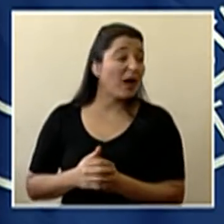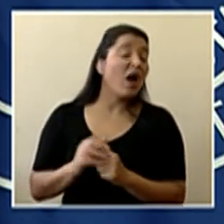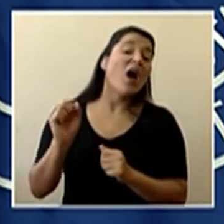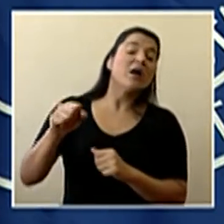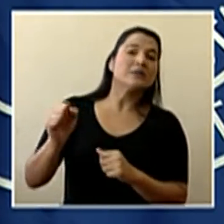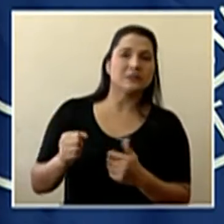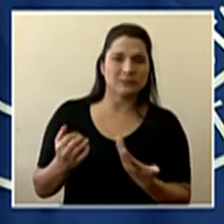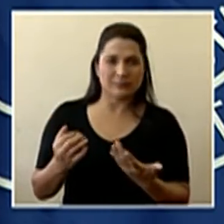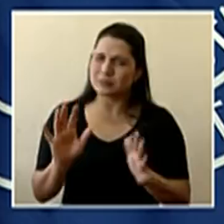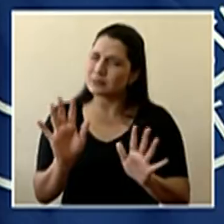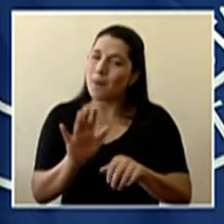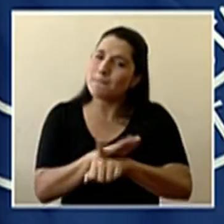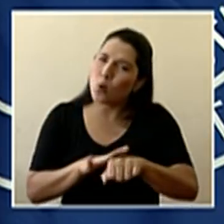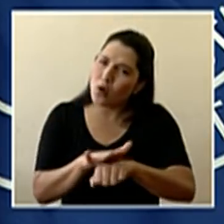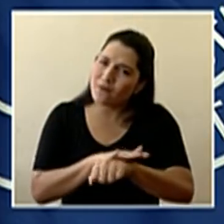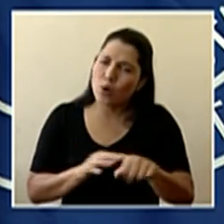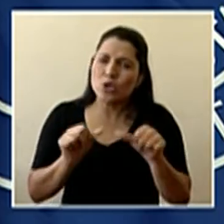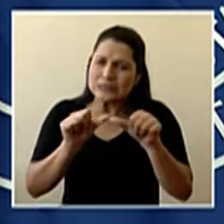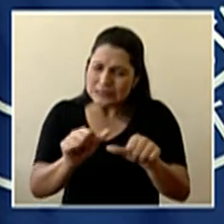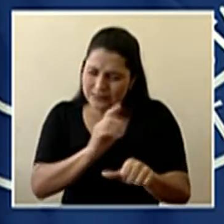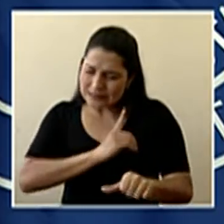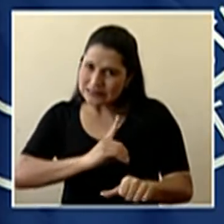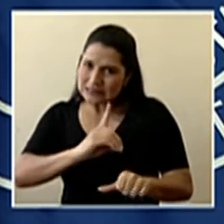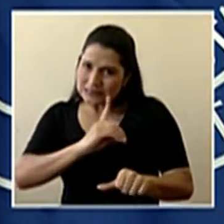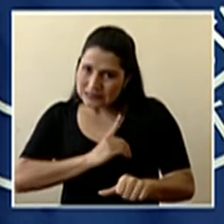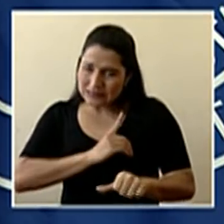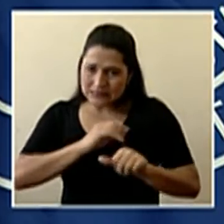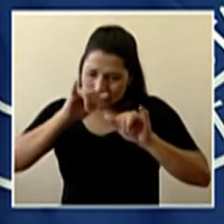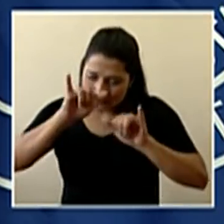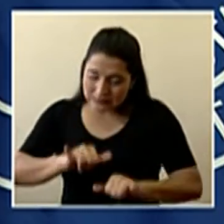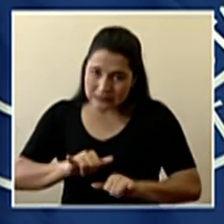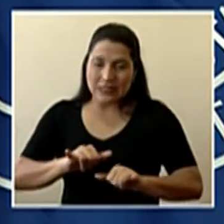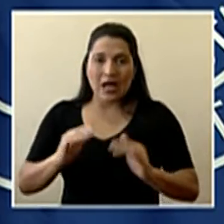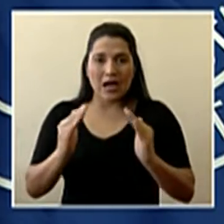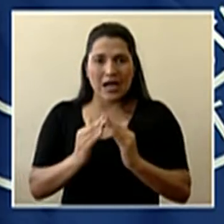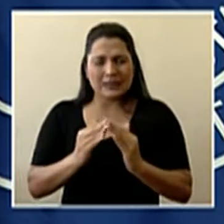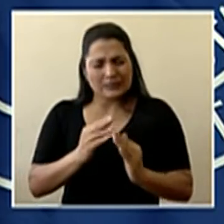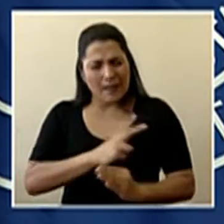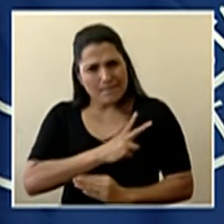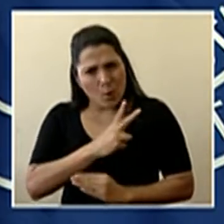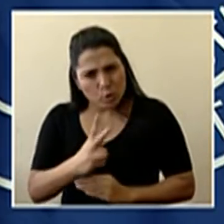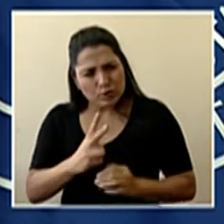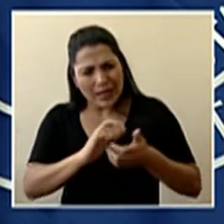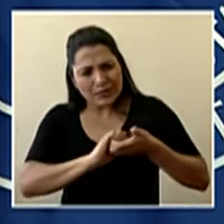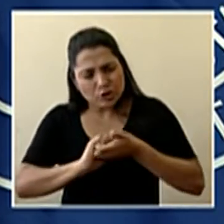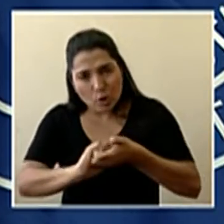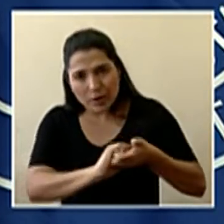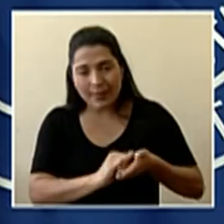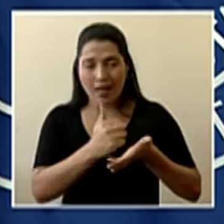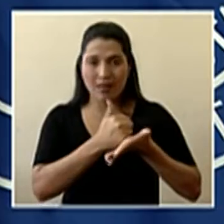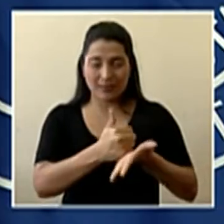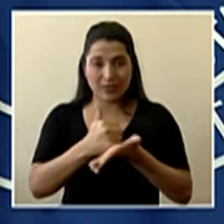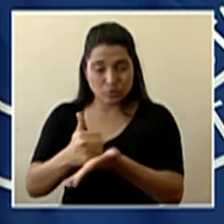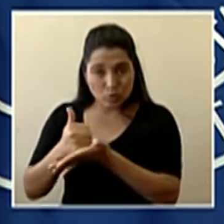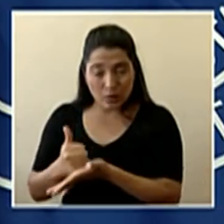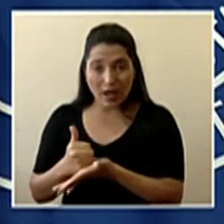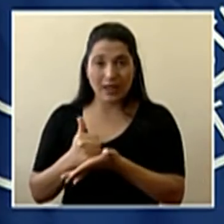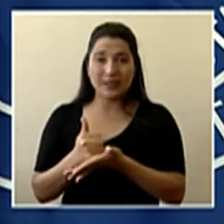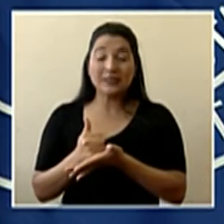semanas. Así que por favor sigamos con esa disciplina, sigamos con esa voluntad de ser solidarios, de colaborar,